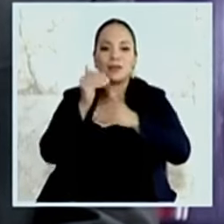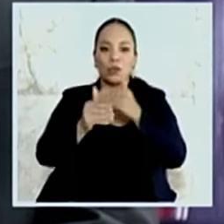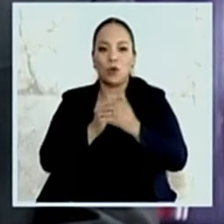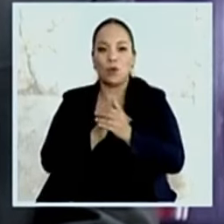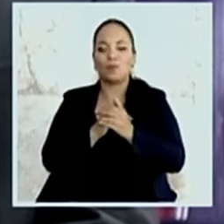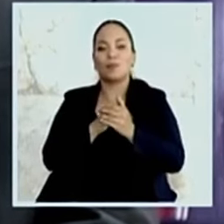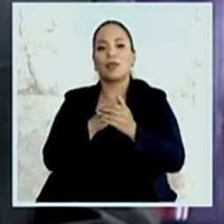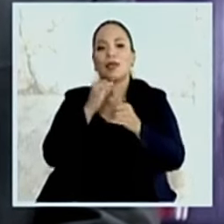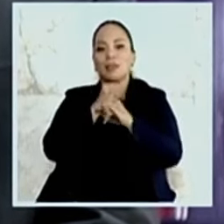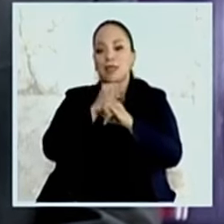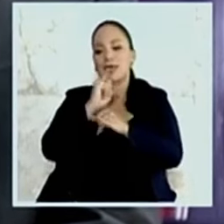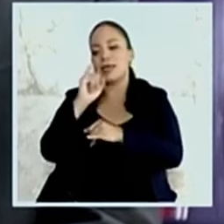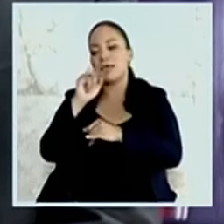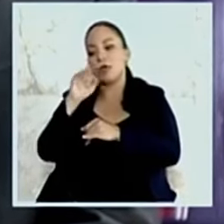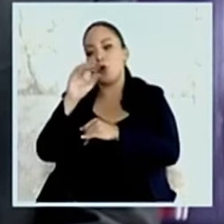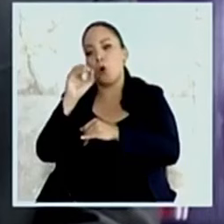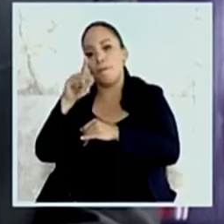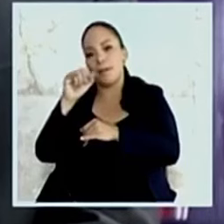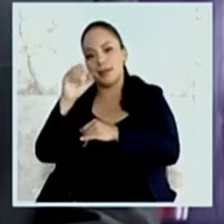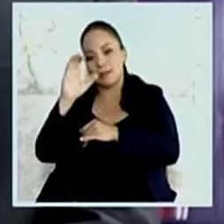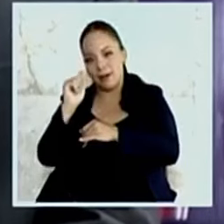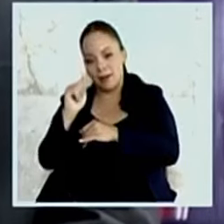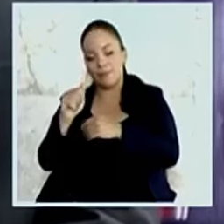la oportunidad de ser visible.